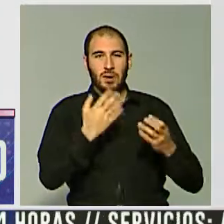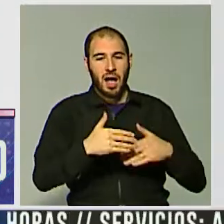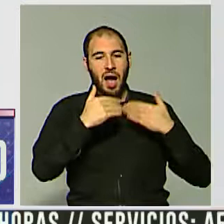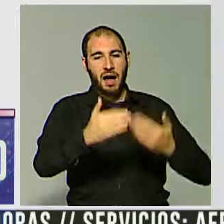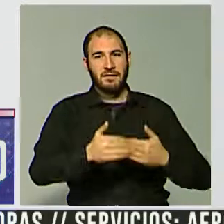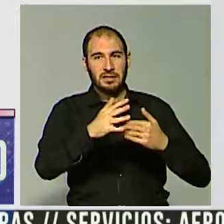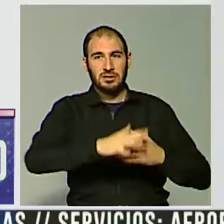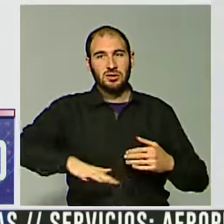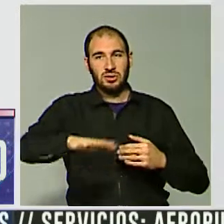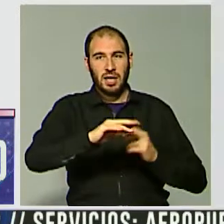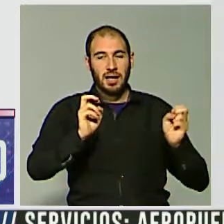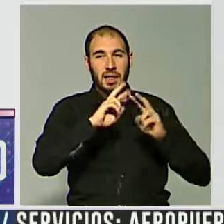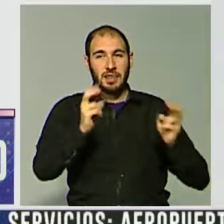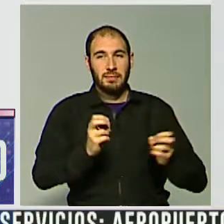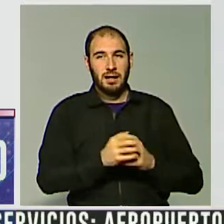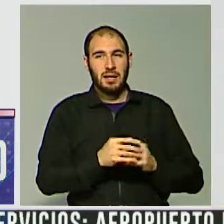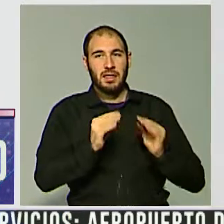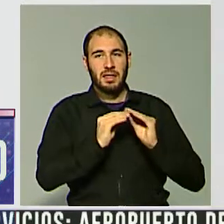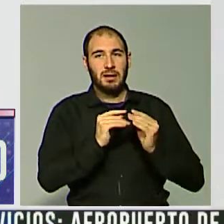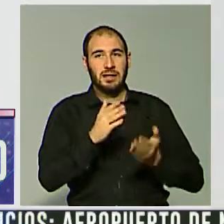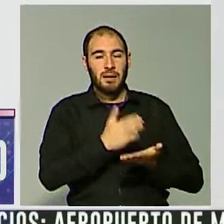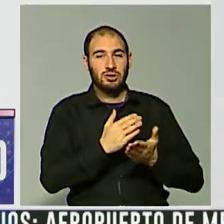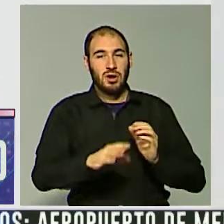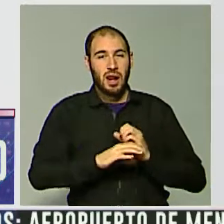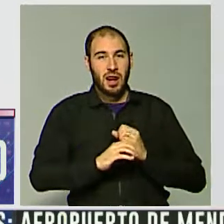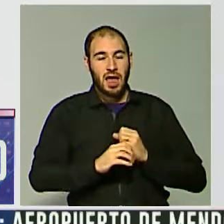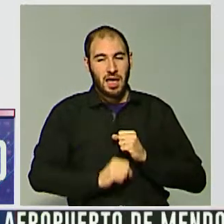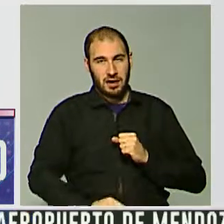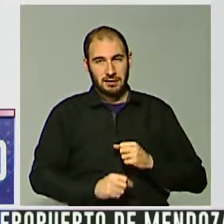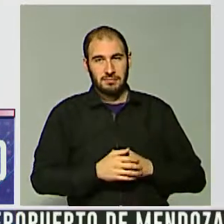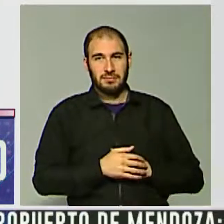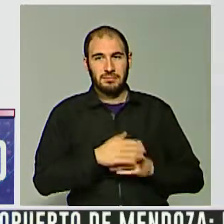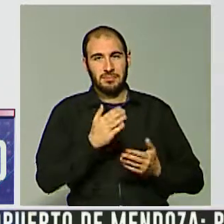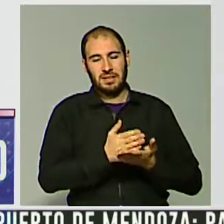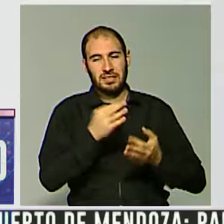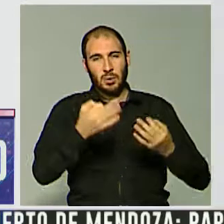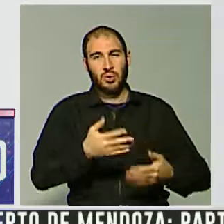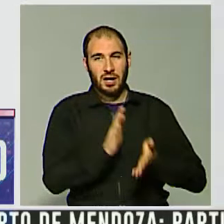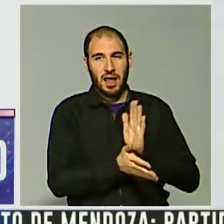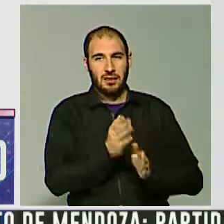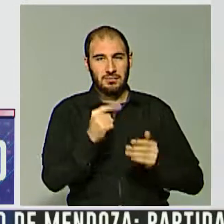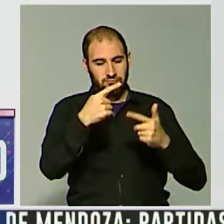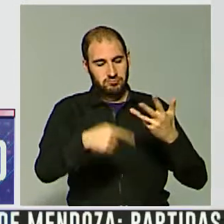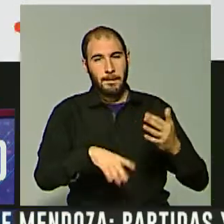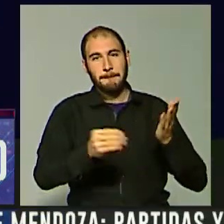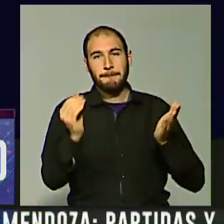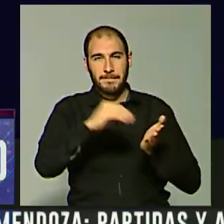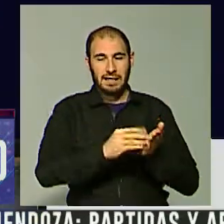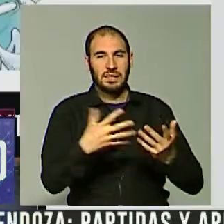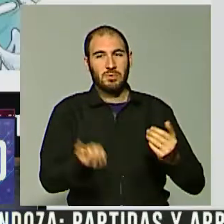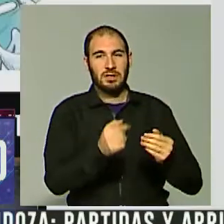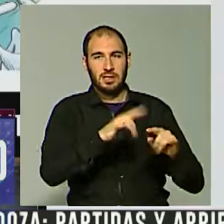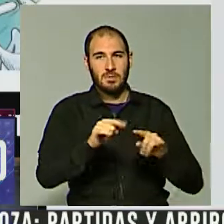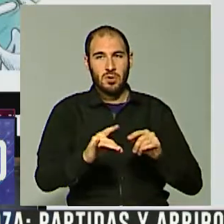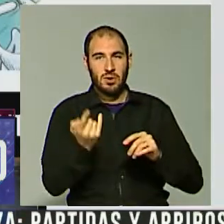avances sociales que existen respecto al debate por el aborto legal, seguro y gratuito. Esta y muchas noticias más te puedes encontrar en